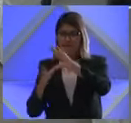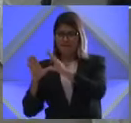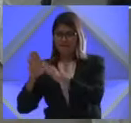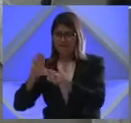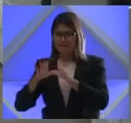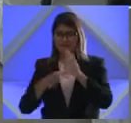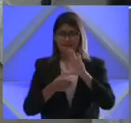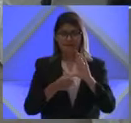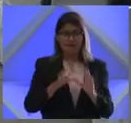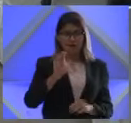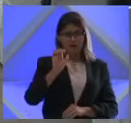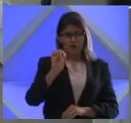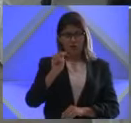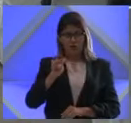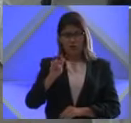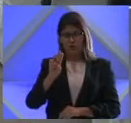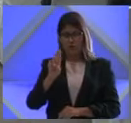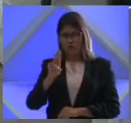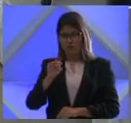hay 2